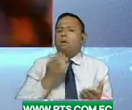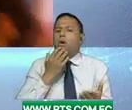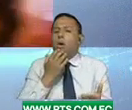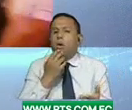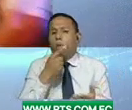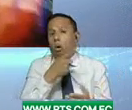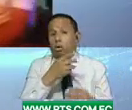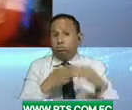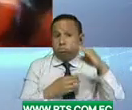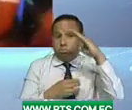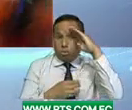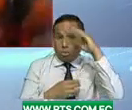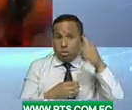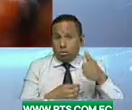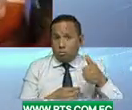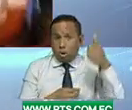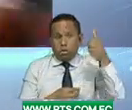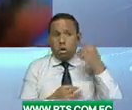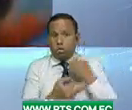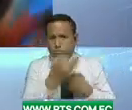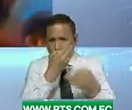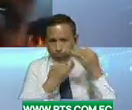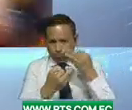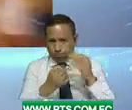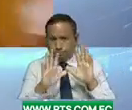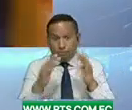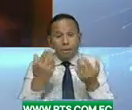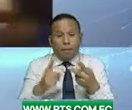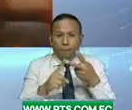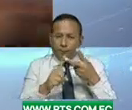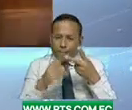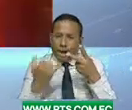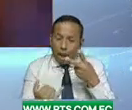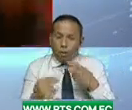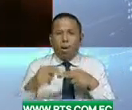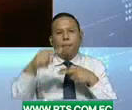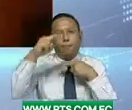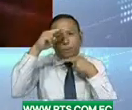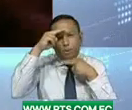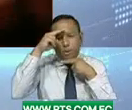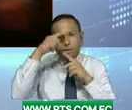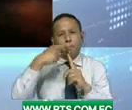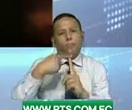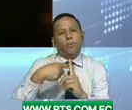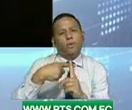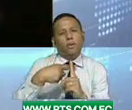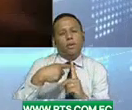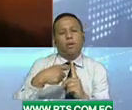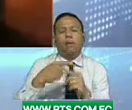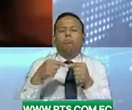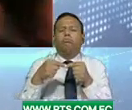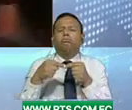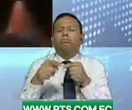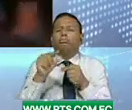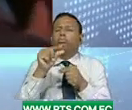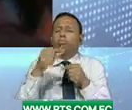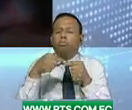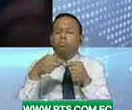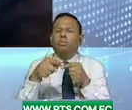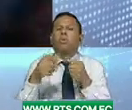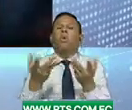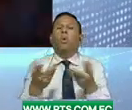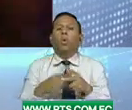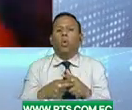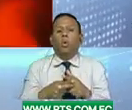a indicar. Pero estamos en una noticia positiva, ya falta pocos minutos, bueno, muy poco, para iniciar